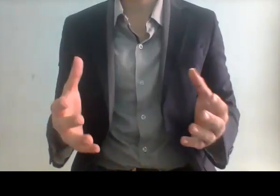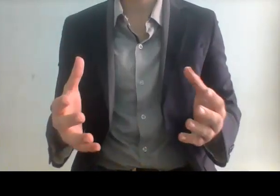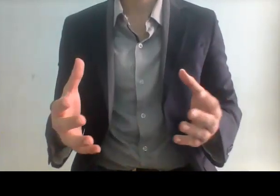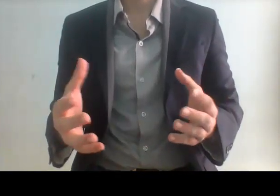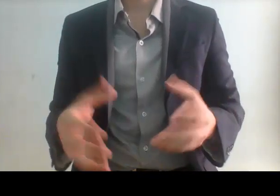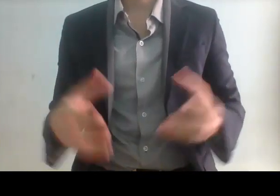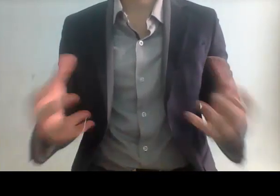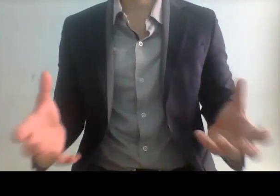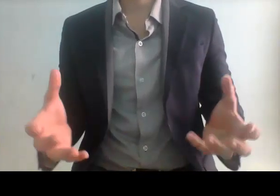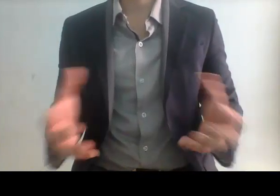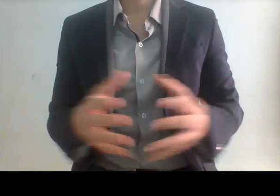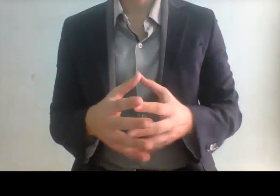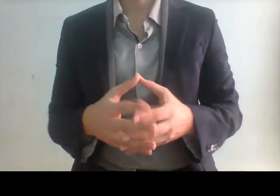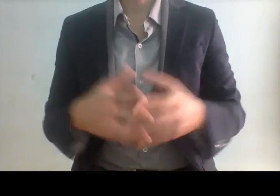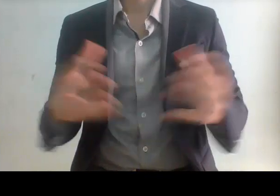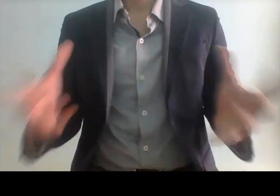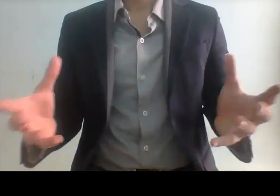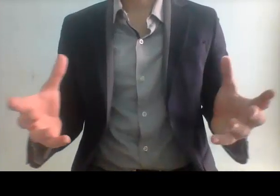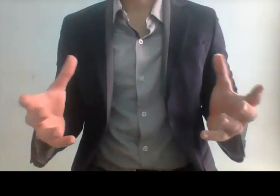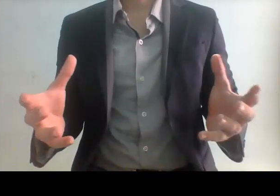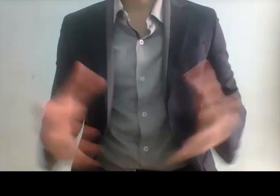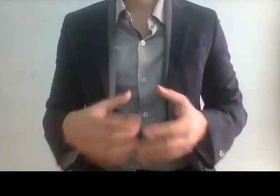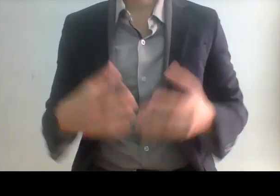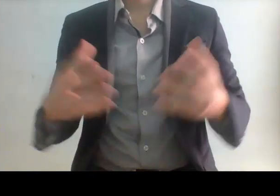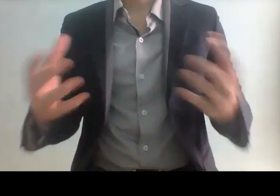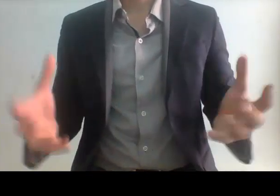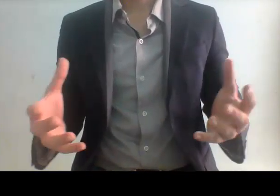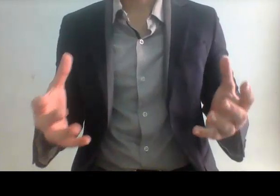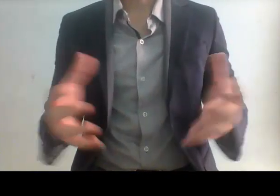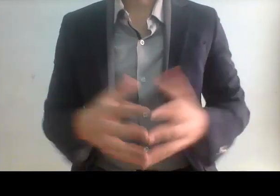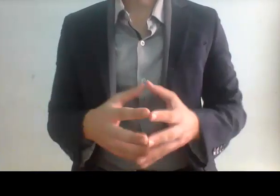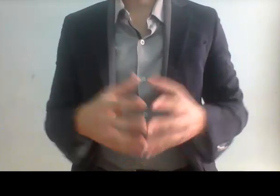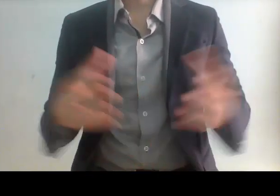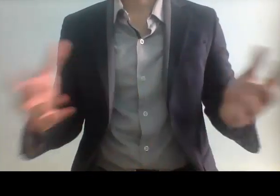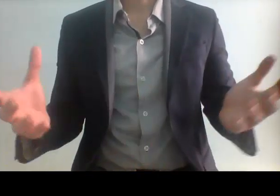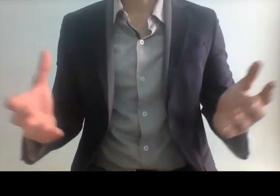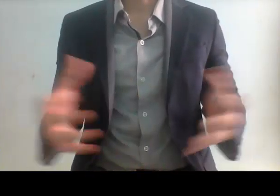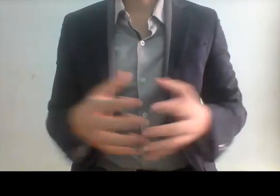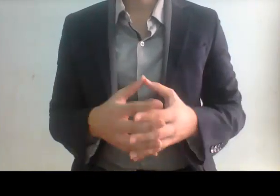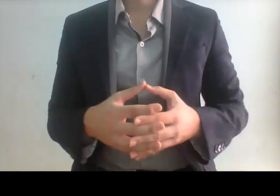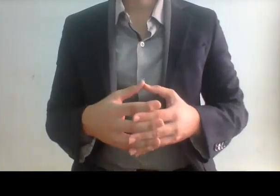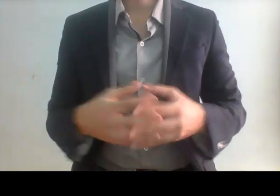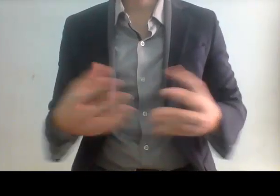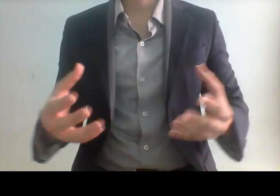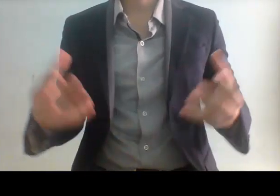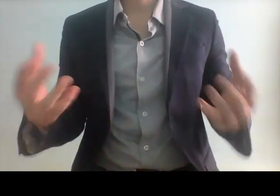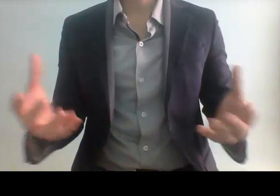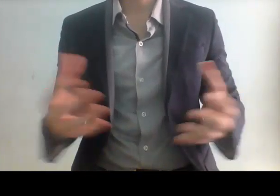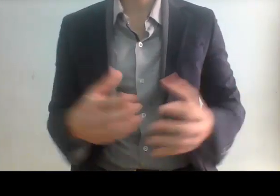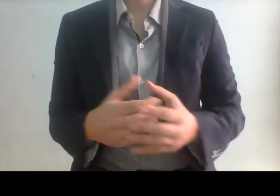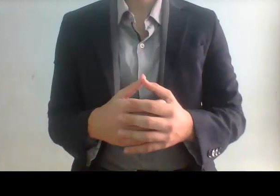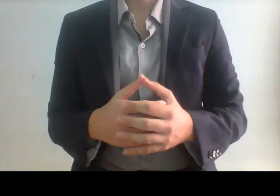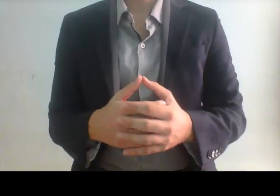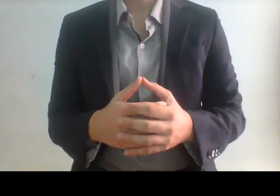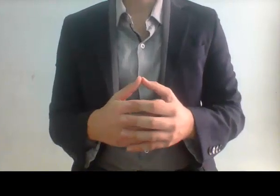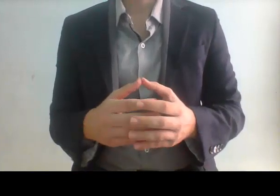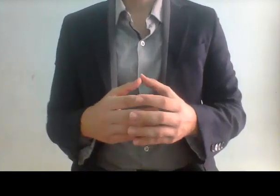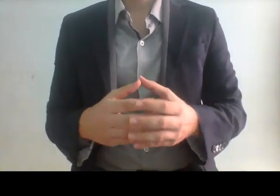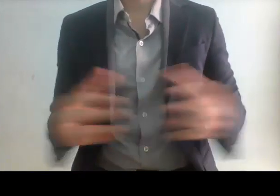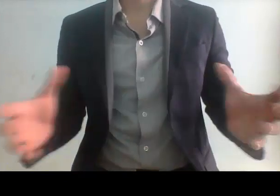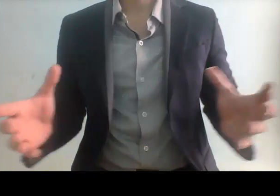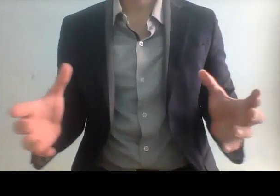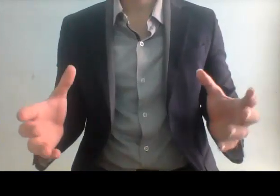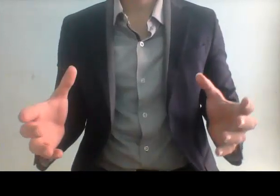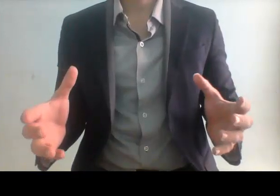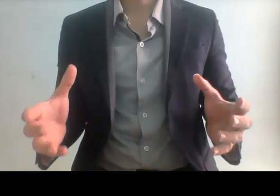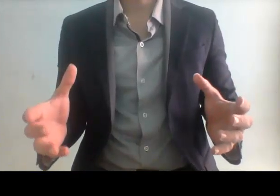una forma de dar soluciones a su estado. ¿Qué gobernadores? Enrique Alfaro, gobernador de Jalisco, el cual básicamente hace unos días mencionó que